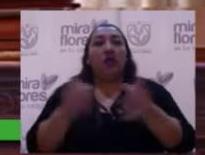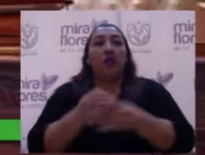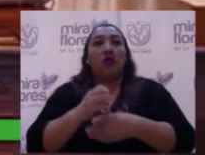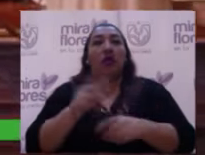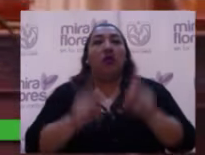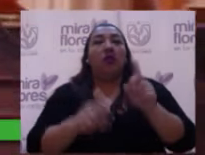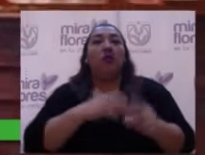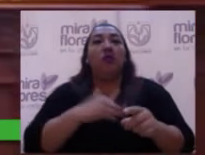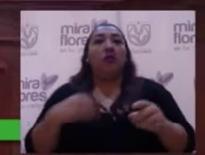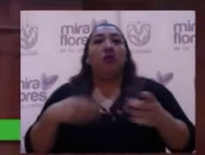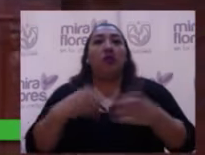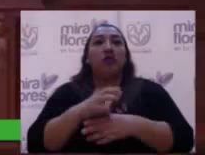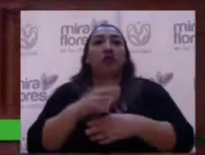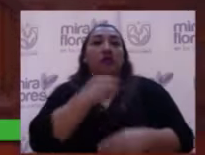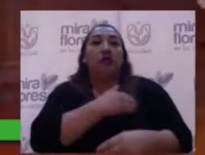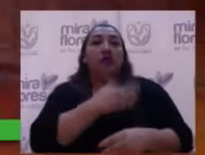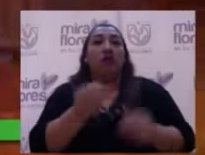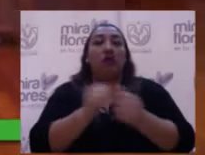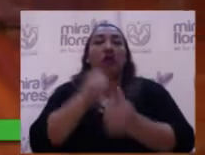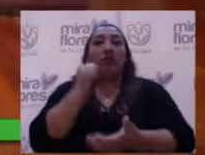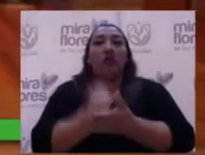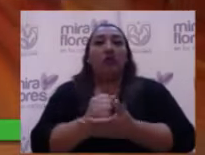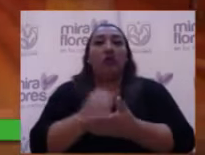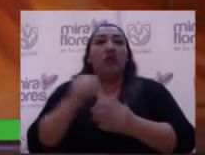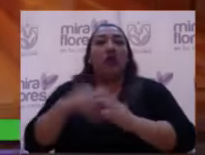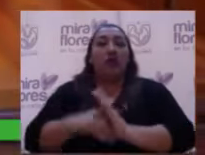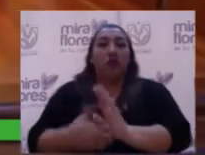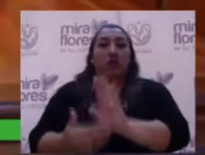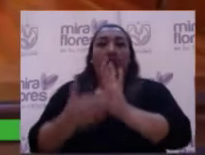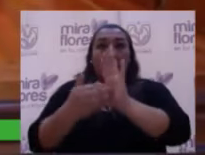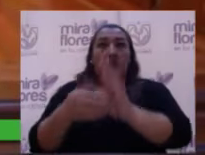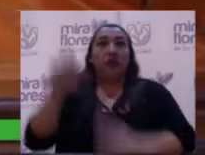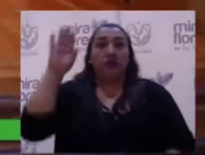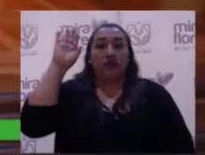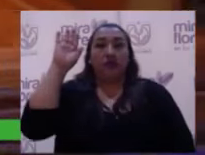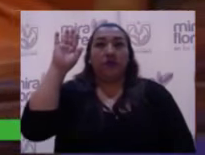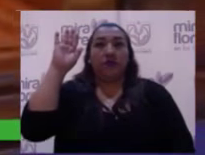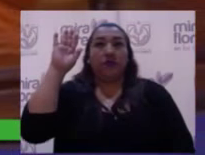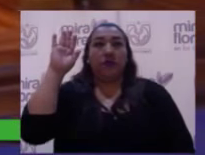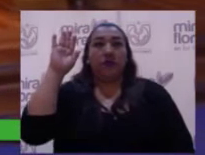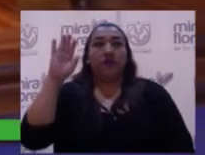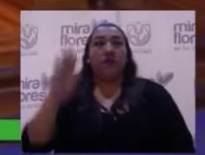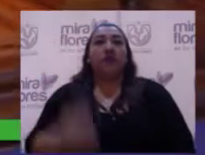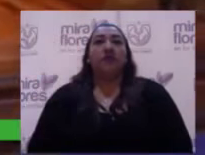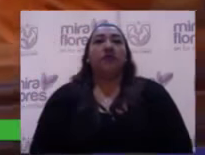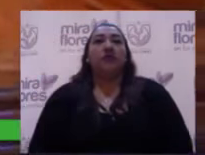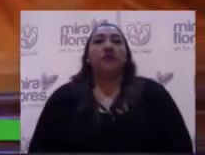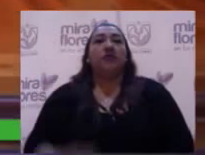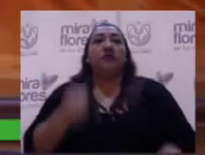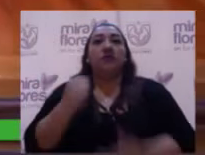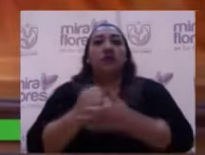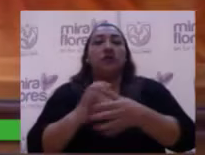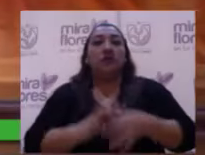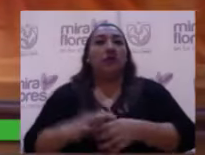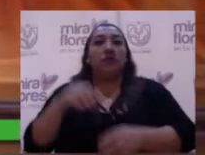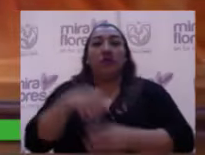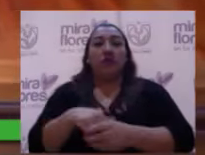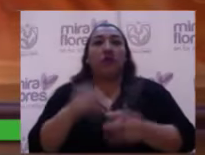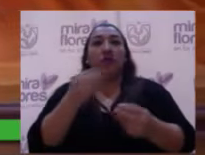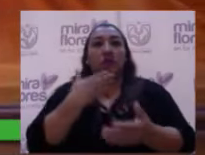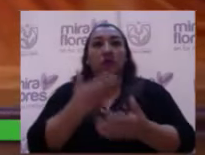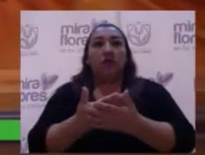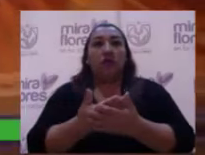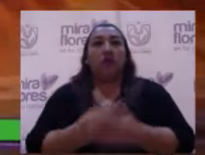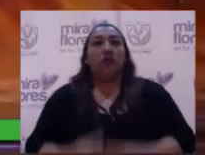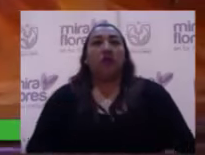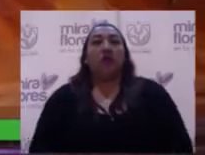Aquellos miembros del Consejo que estén a favor de aprobar esta licencia, si no se expresan en señal de conformidad. Se aprueba por unanimidad de votos también. Muchas